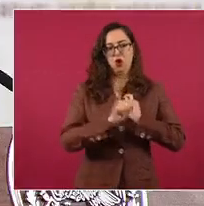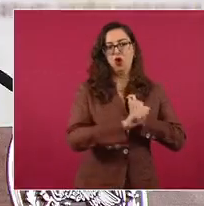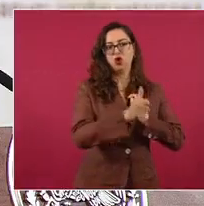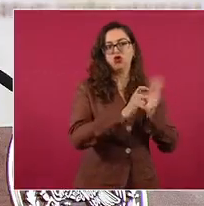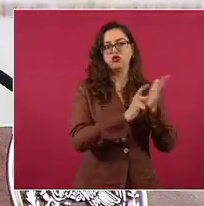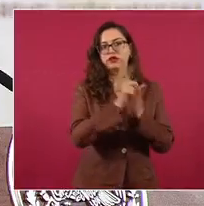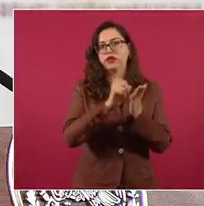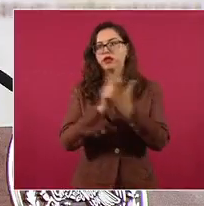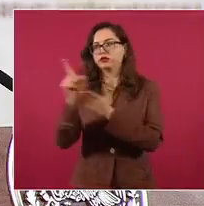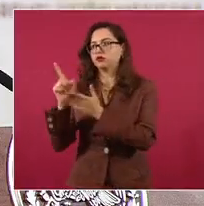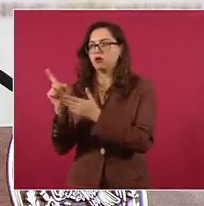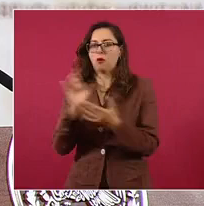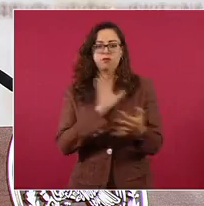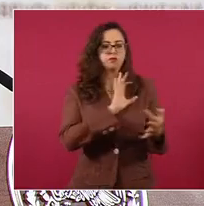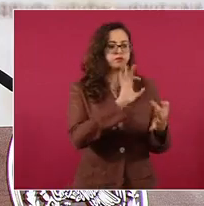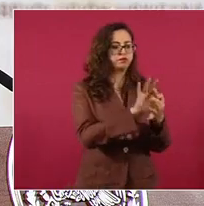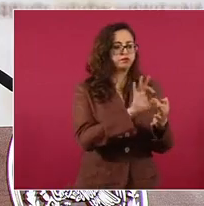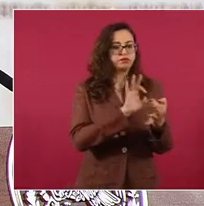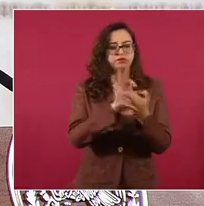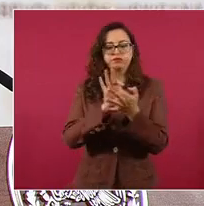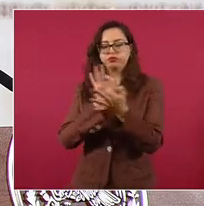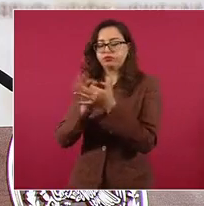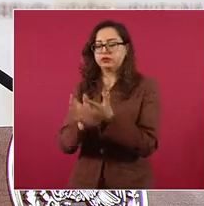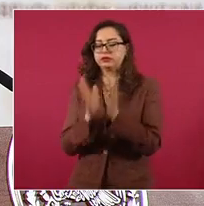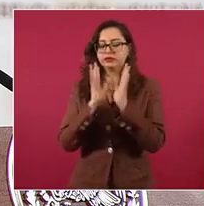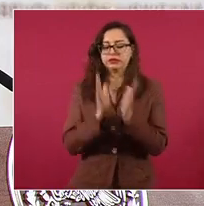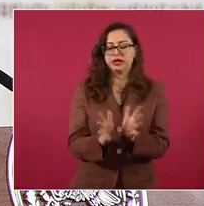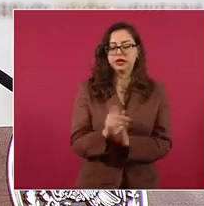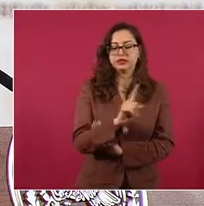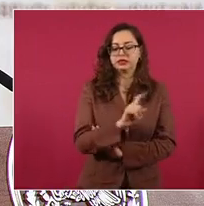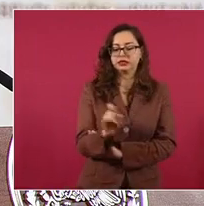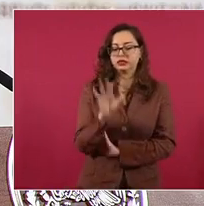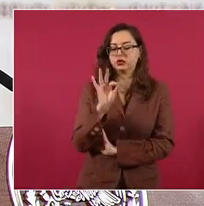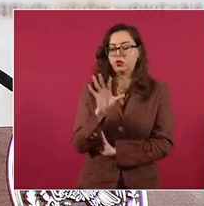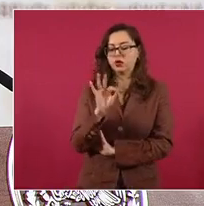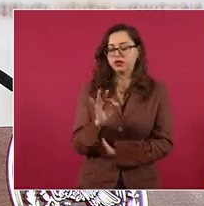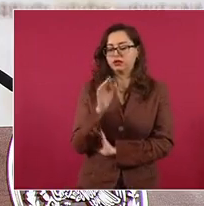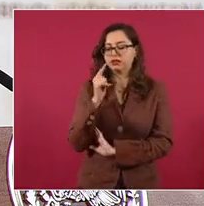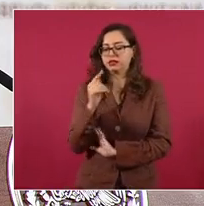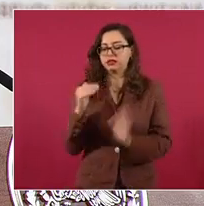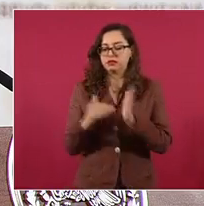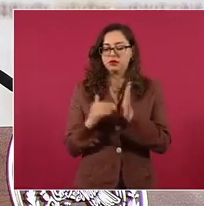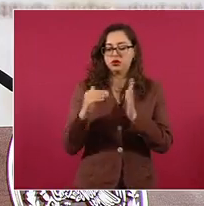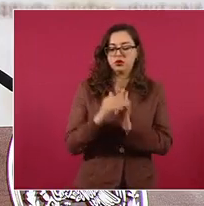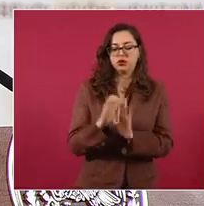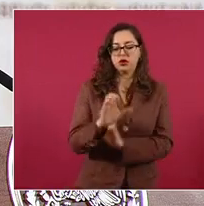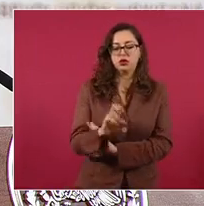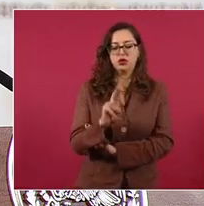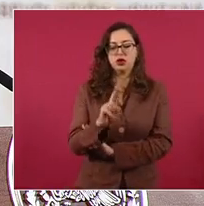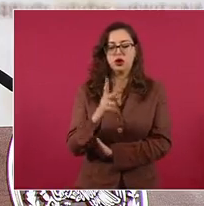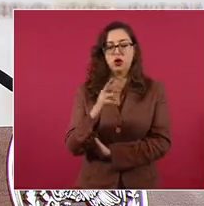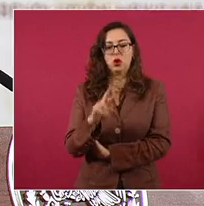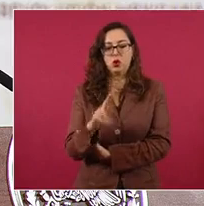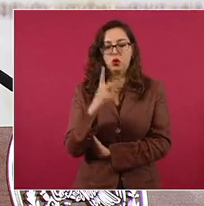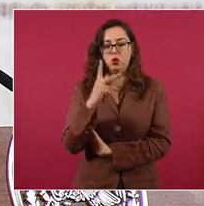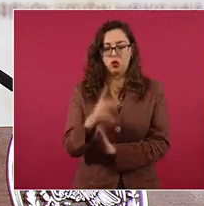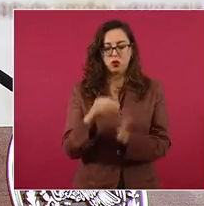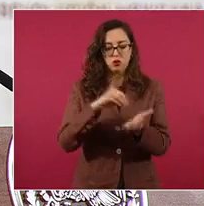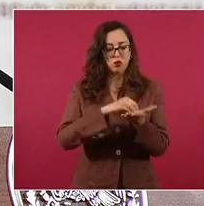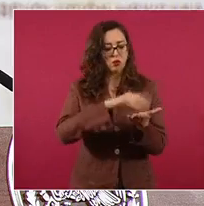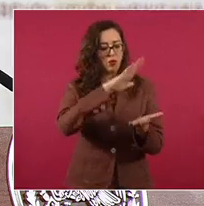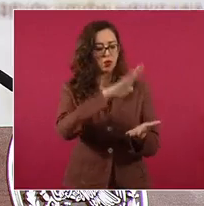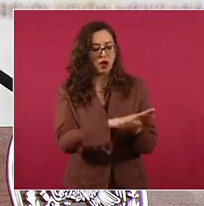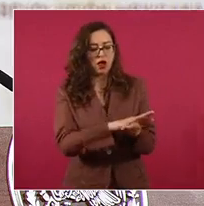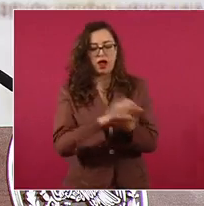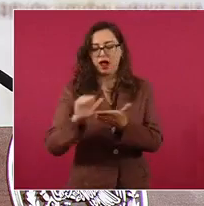Y ya se han certificado 147 millones de CURPs junto con el acta de nacimiento, para que